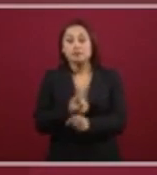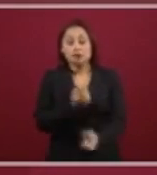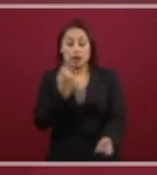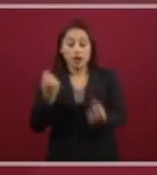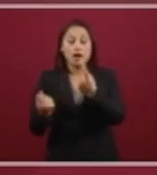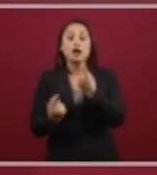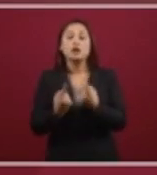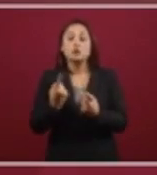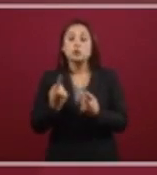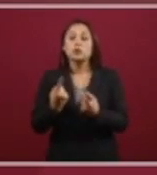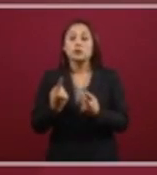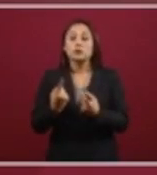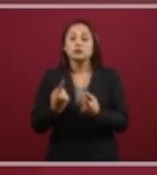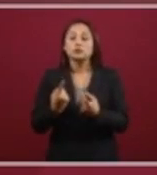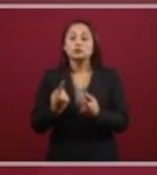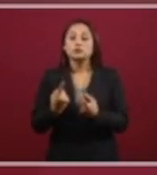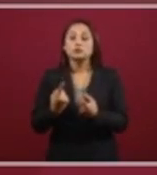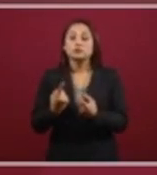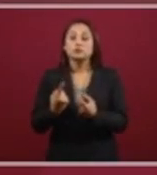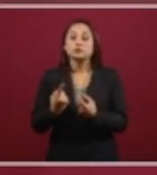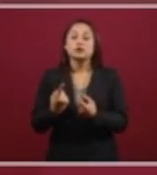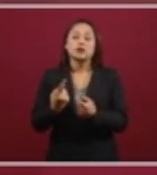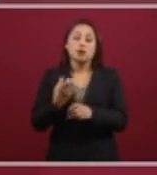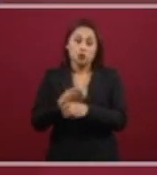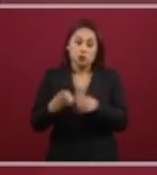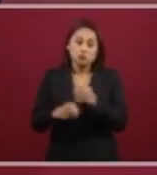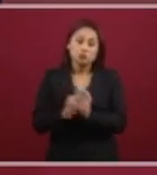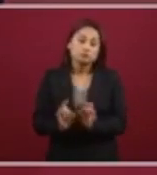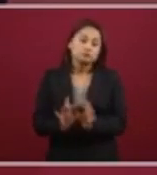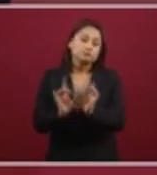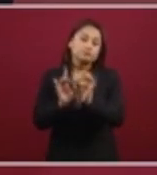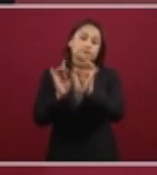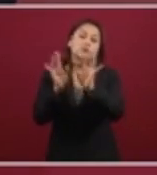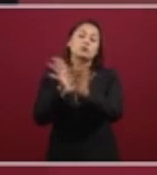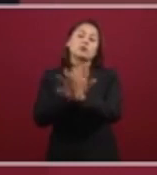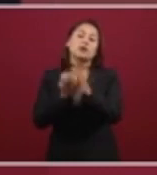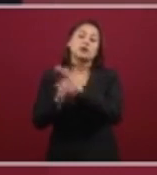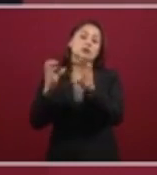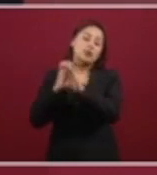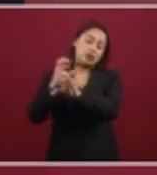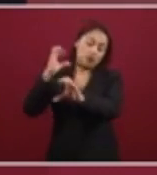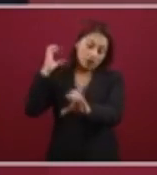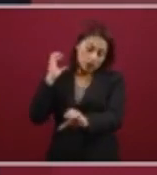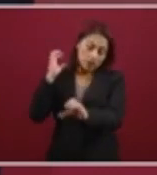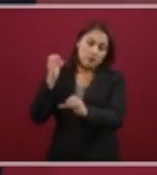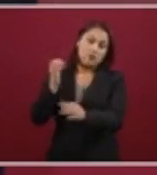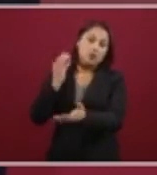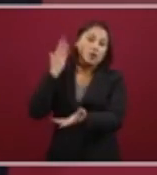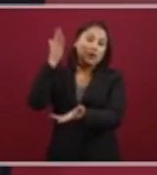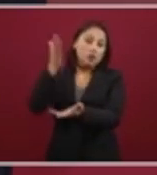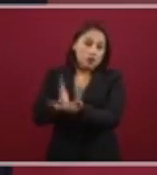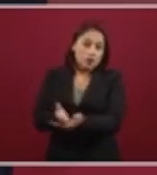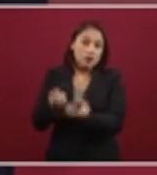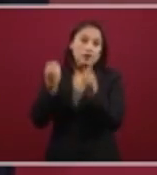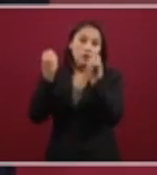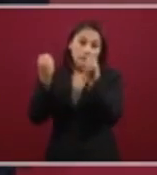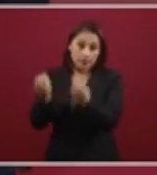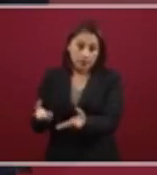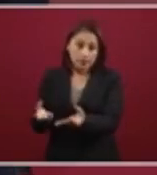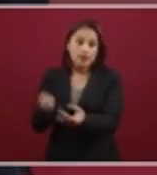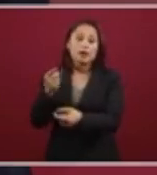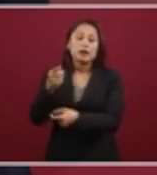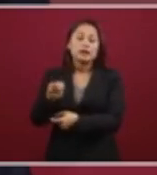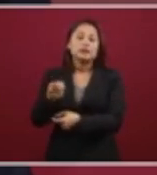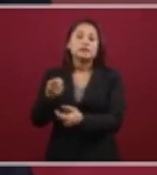o el paro de los trailers que venían distribuyendo, ese fertilizante no